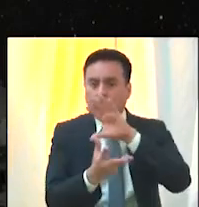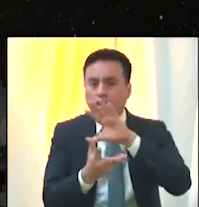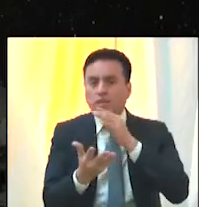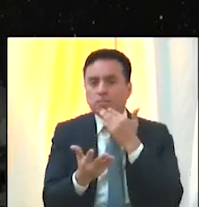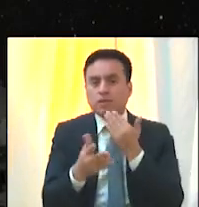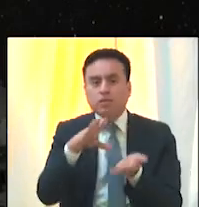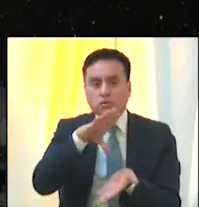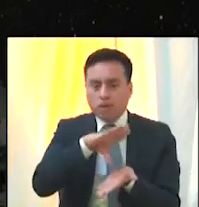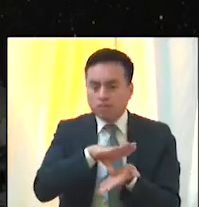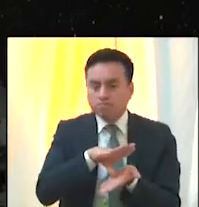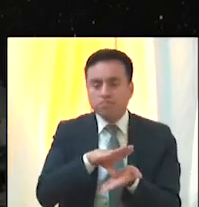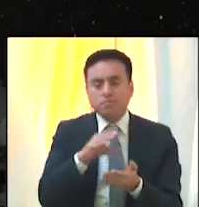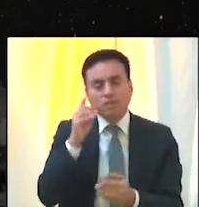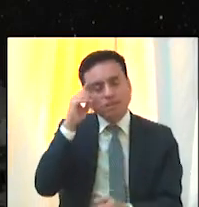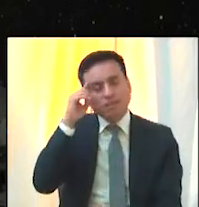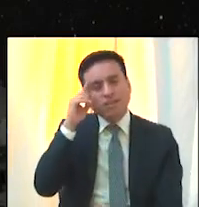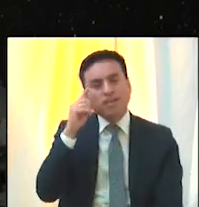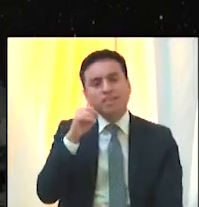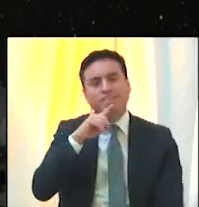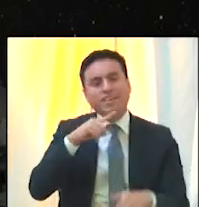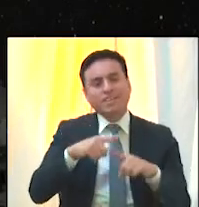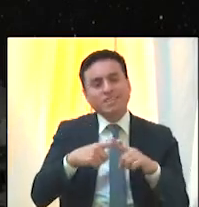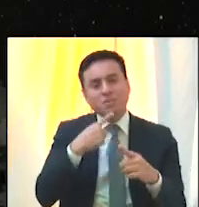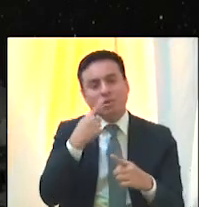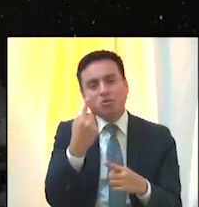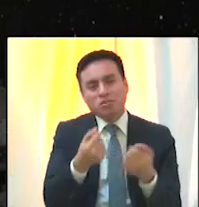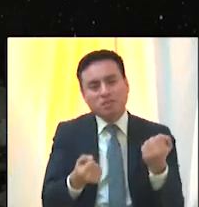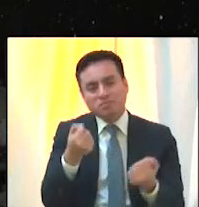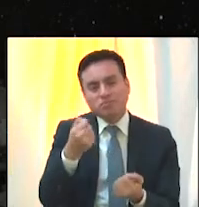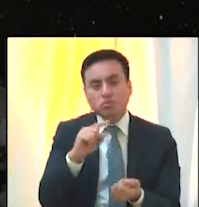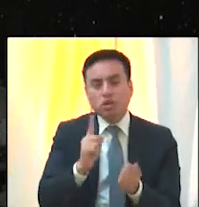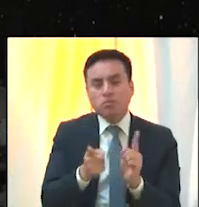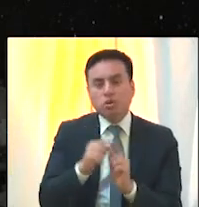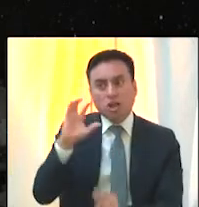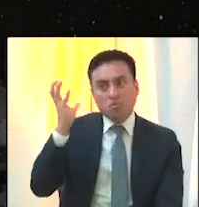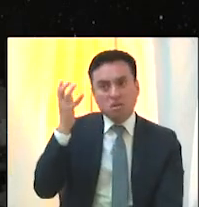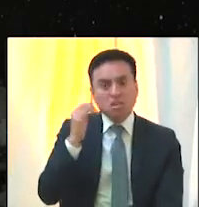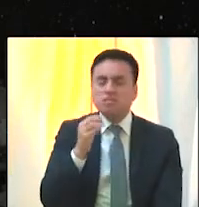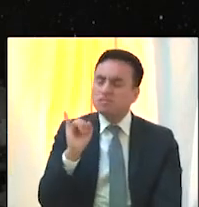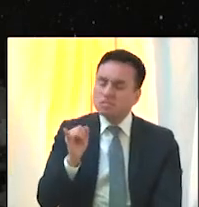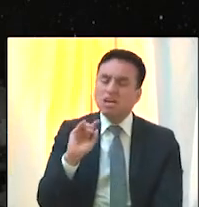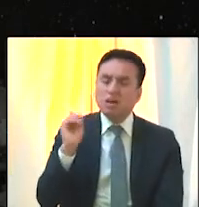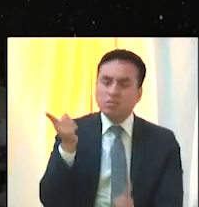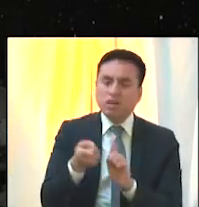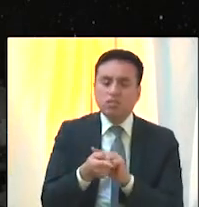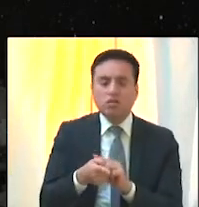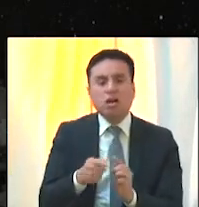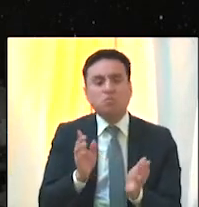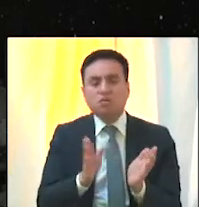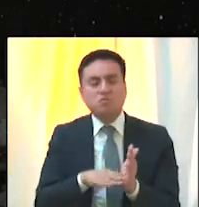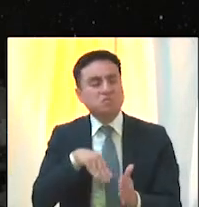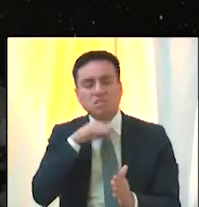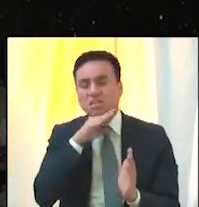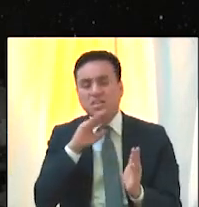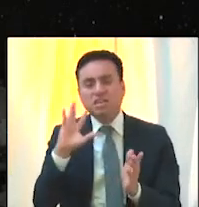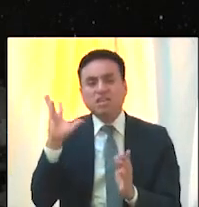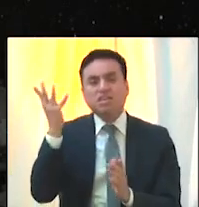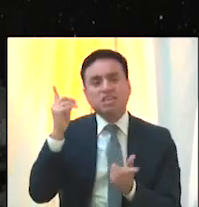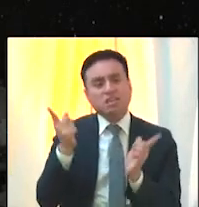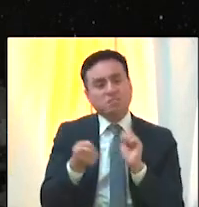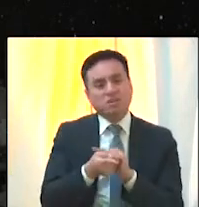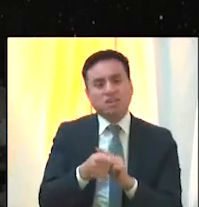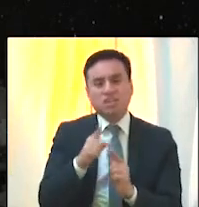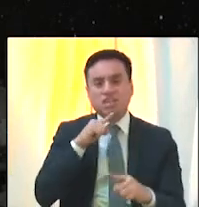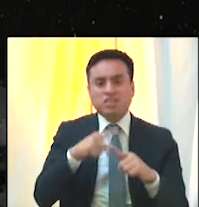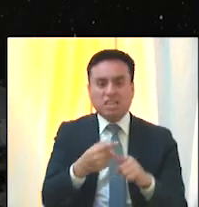a nivel local. Una anécdota: en el taxi le pregunté al taxista, ¿ha cambiado el clima? Me dijo, sí, ha cambiado. Eso es prueba suficiente, en realidad, de que el clima ha cambiado. Si el